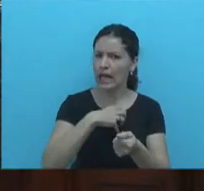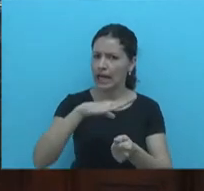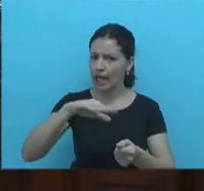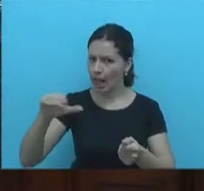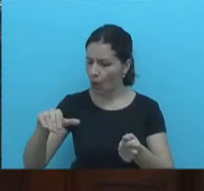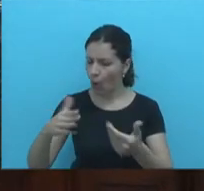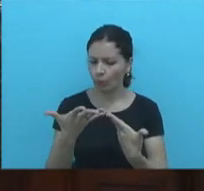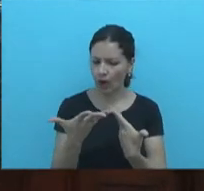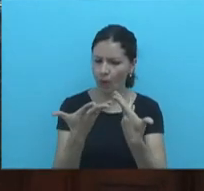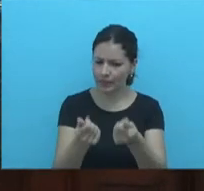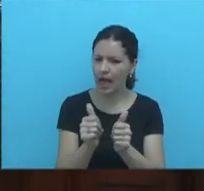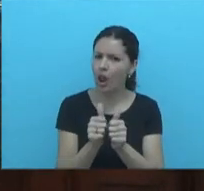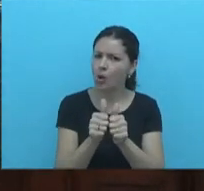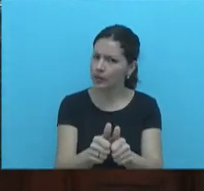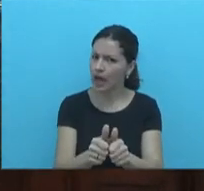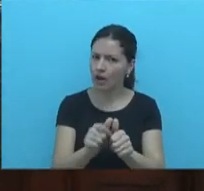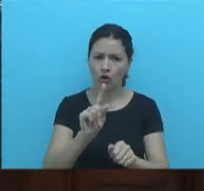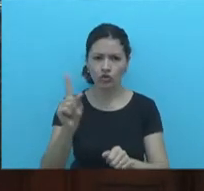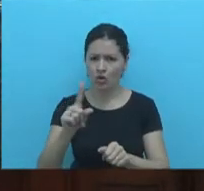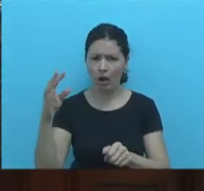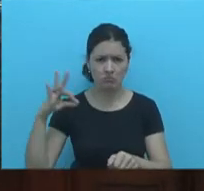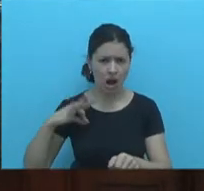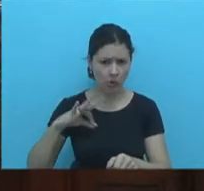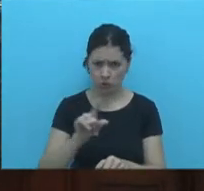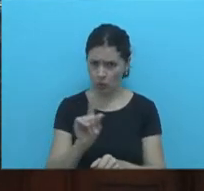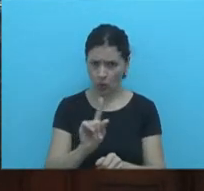sería otra materia.